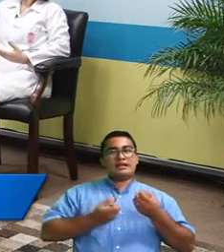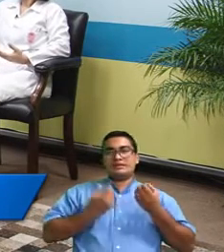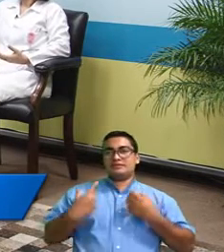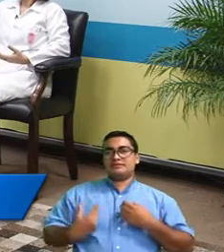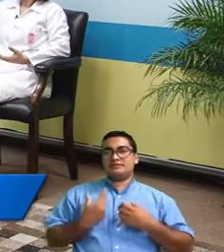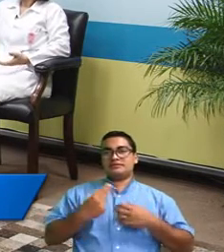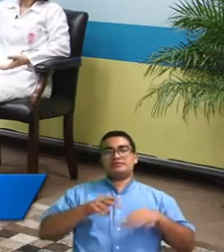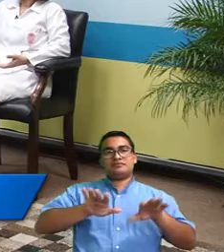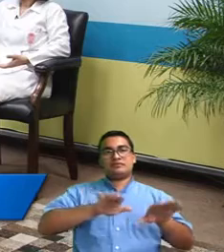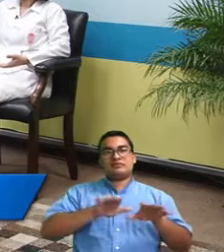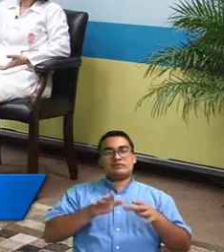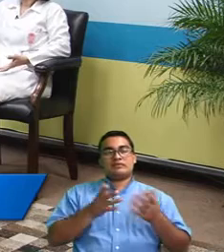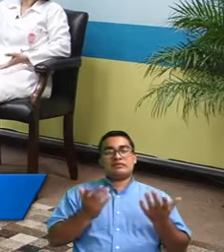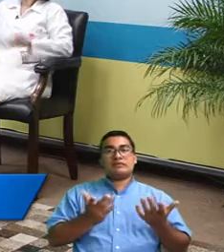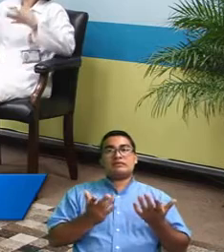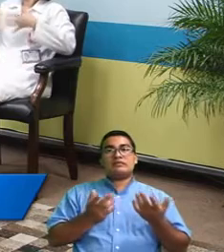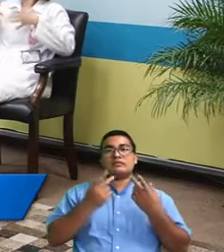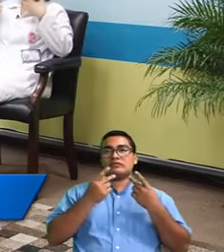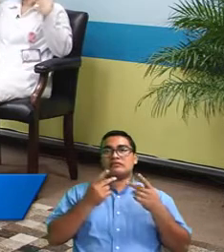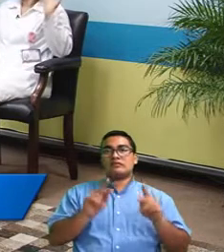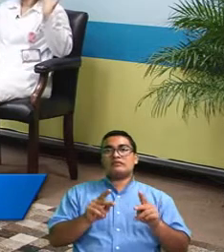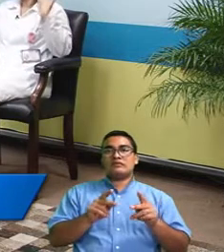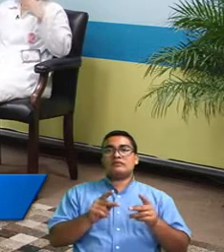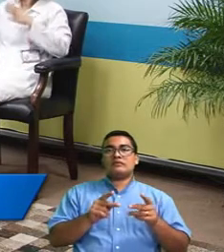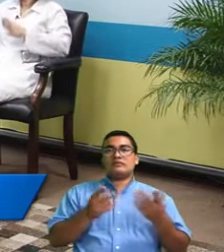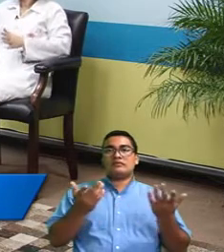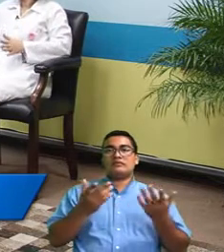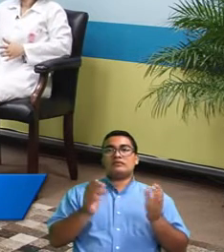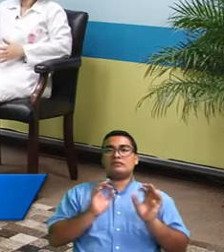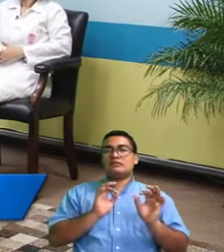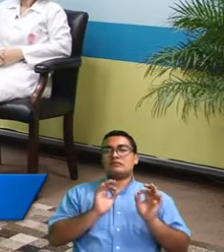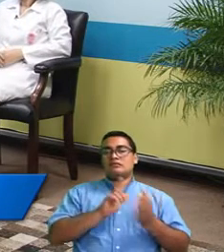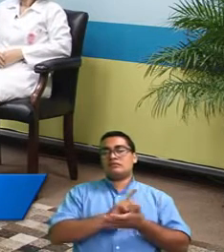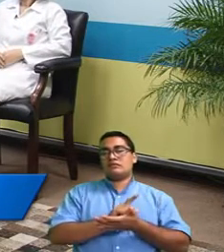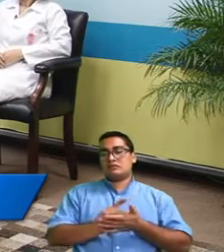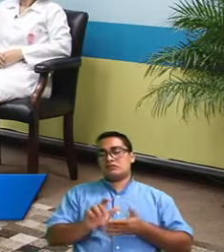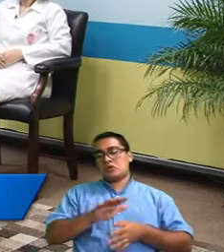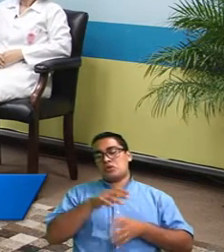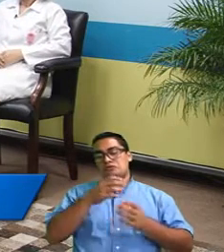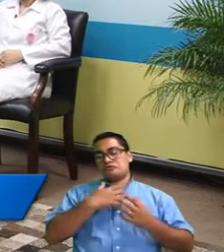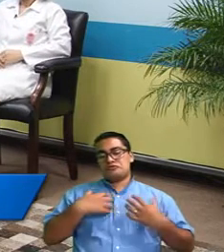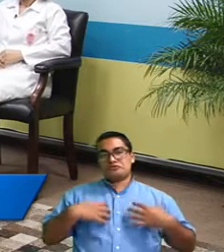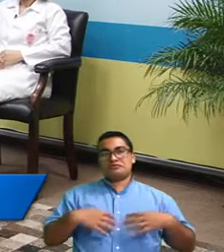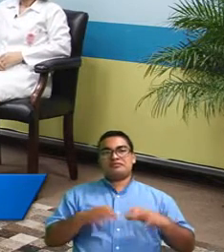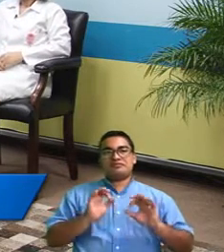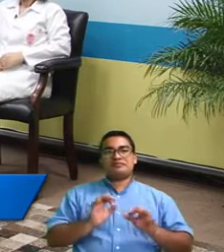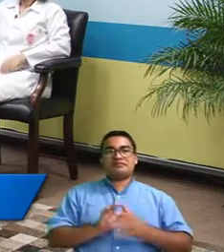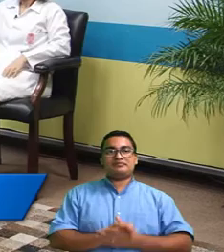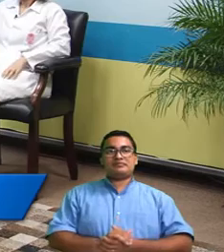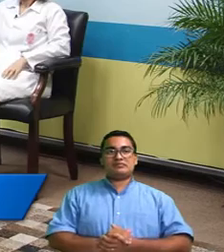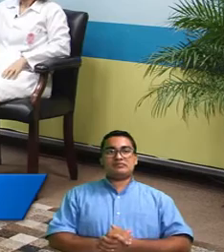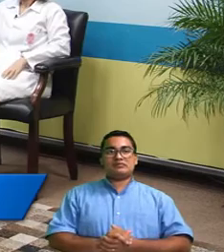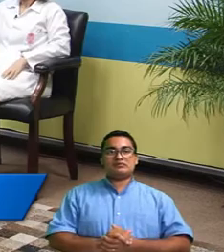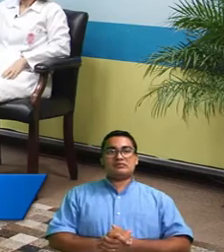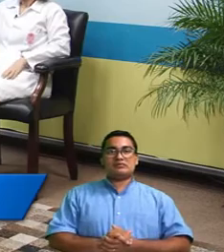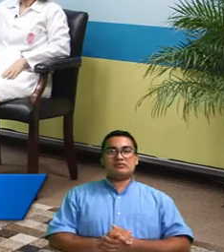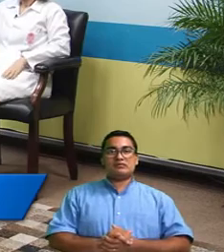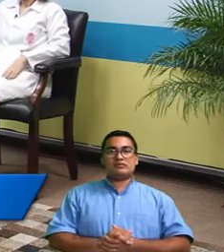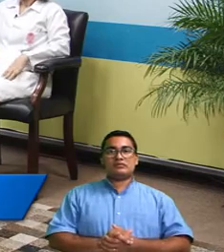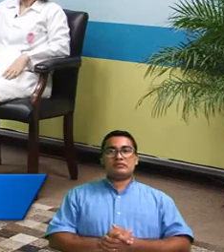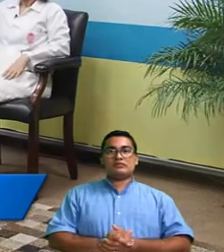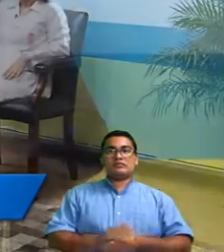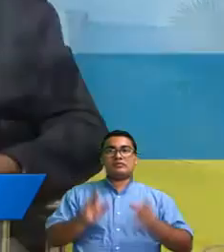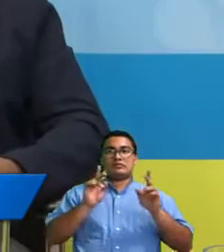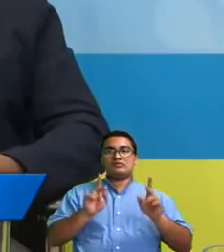que hacer radioterapia y quimio, pero sus restos de órganos están limpios, ¿ya? Inmediatamente ustedes mandan a eso cuando ya la